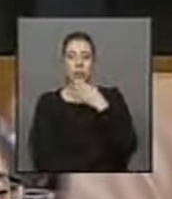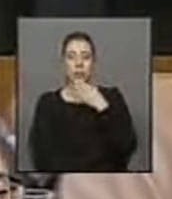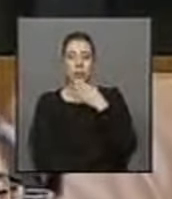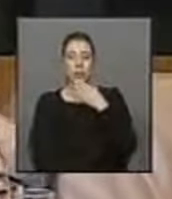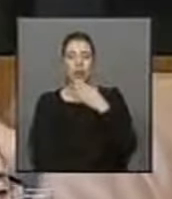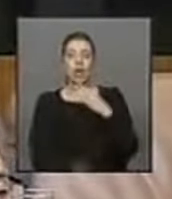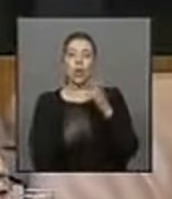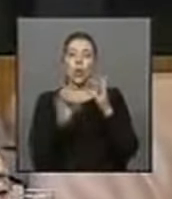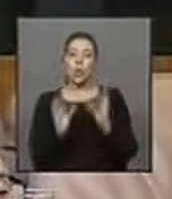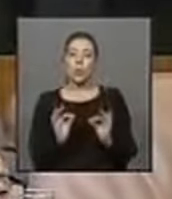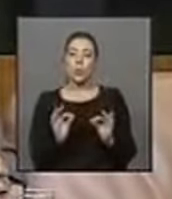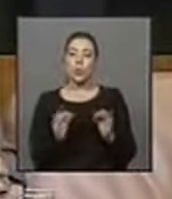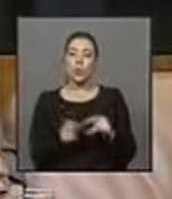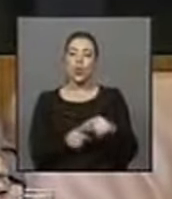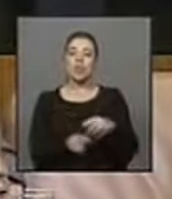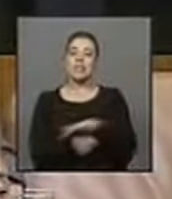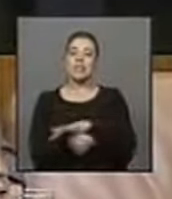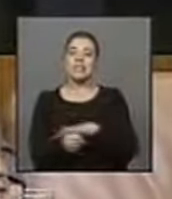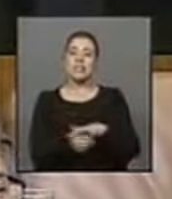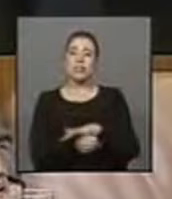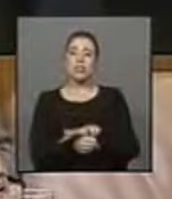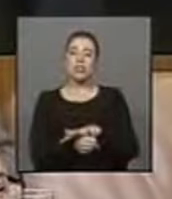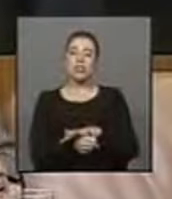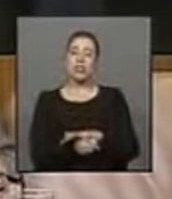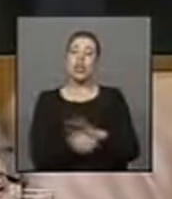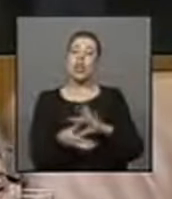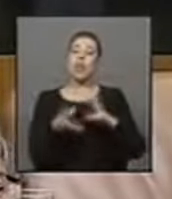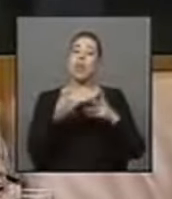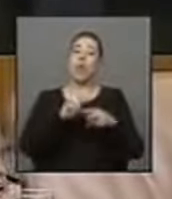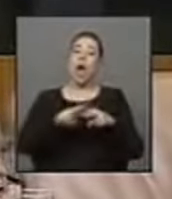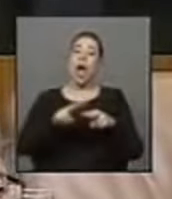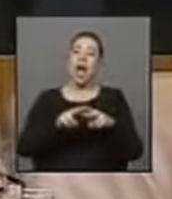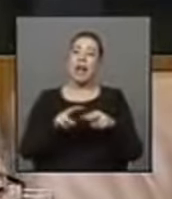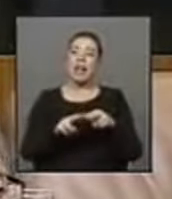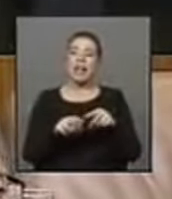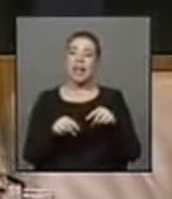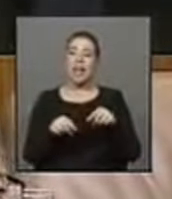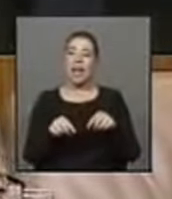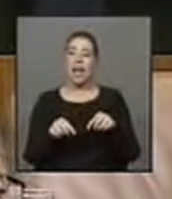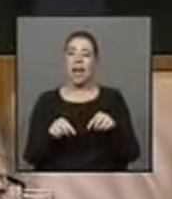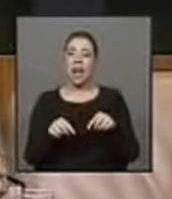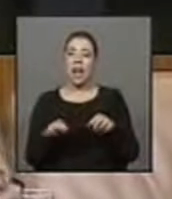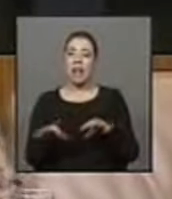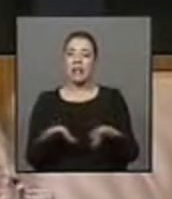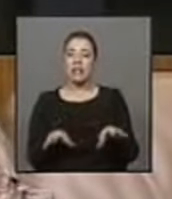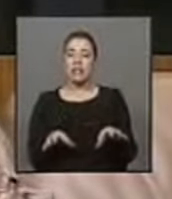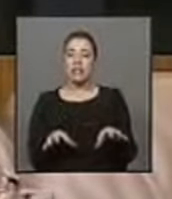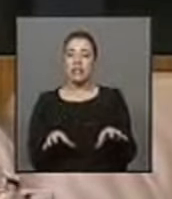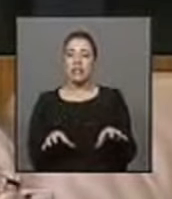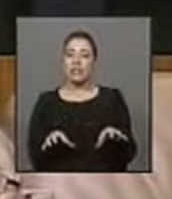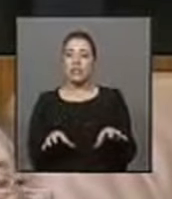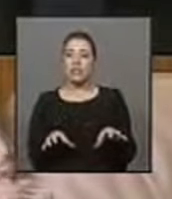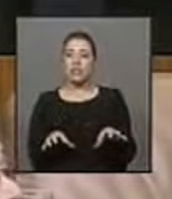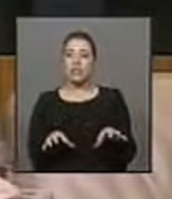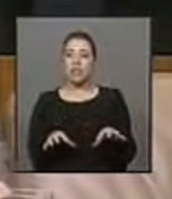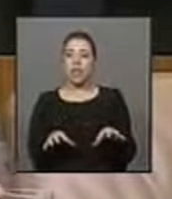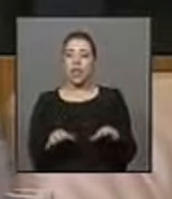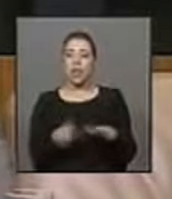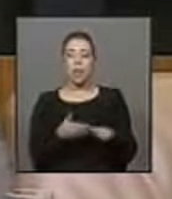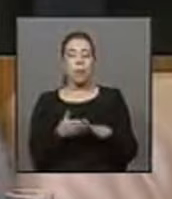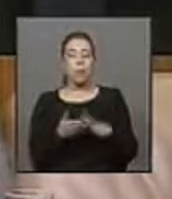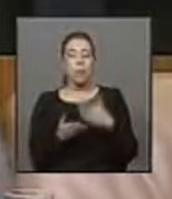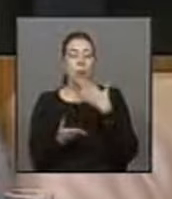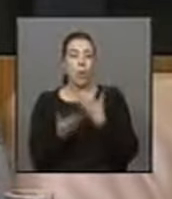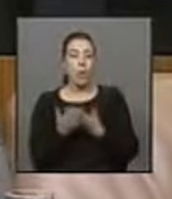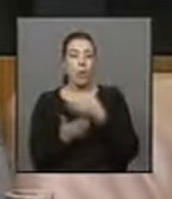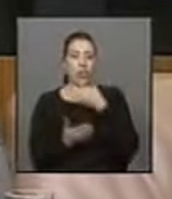con respecto de la situación que el mundo ha ido arreglando sus circunstancias de viaje. Cuando decimos